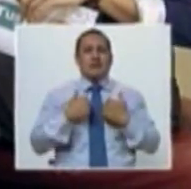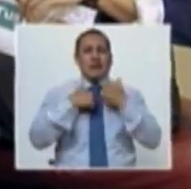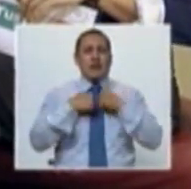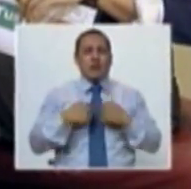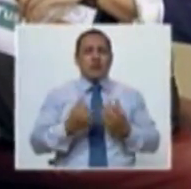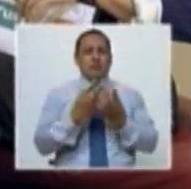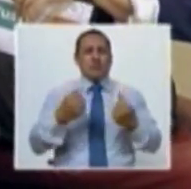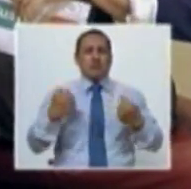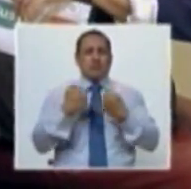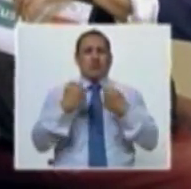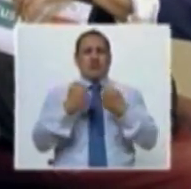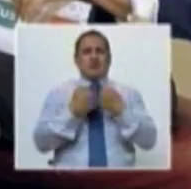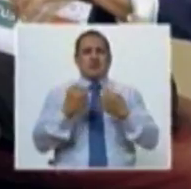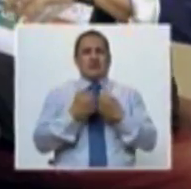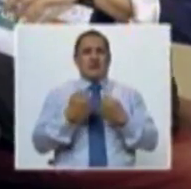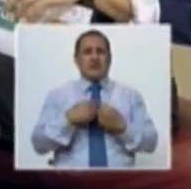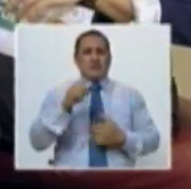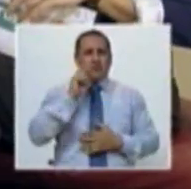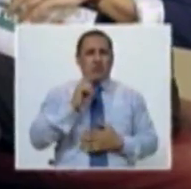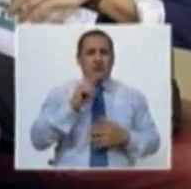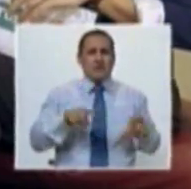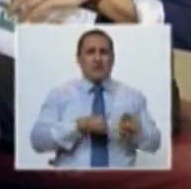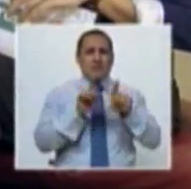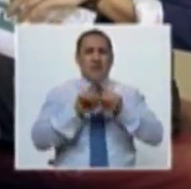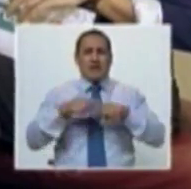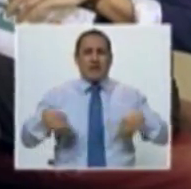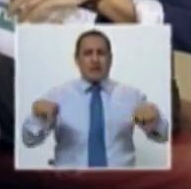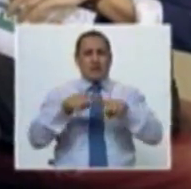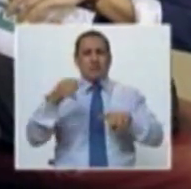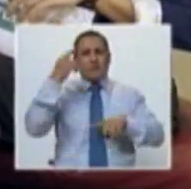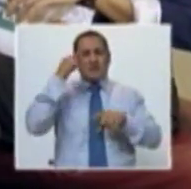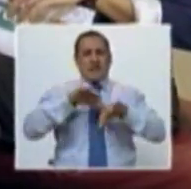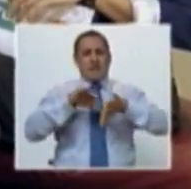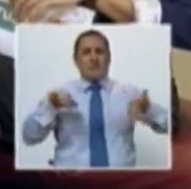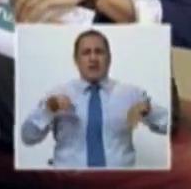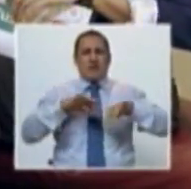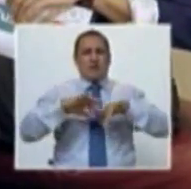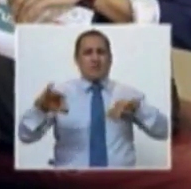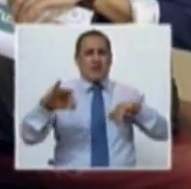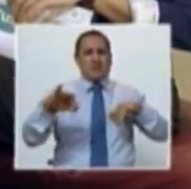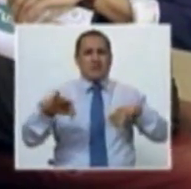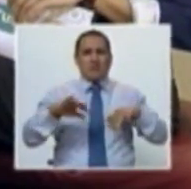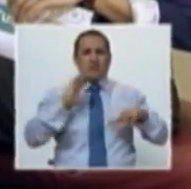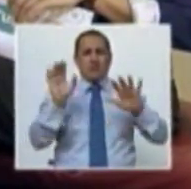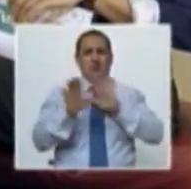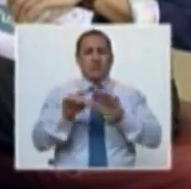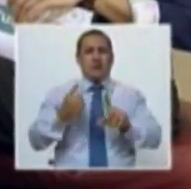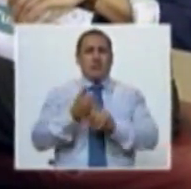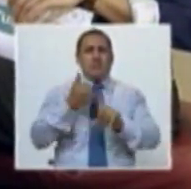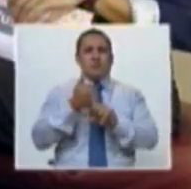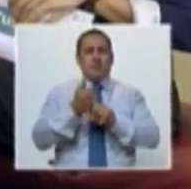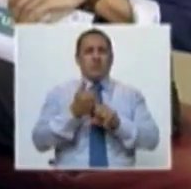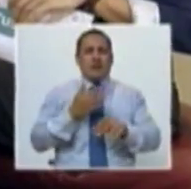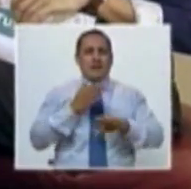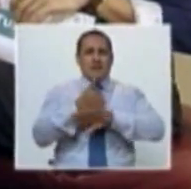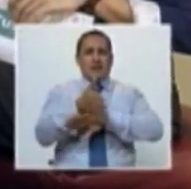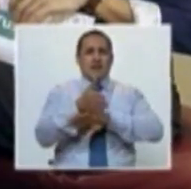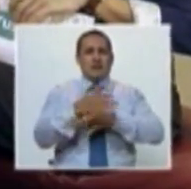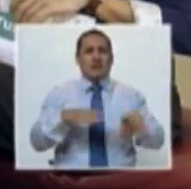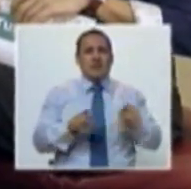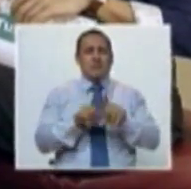delitos de violencia sexual, por ejemplo. También ellos han sido separados de poder acceder el mismo argumento, al magisterio.